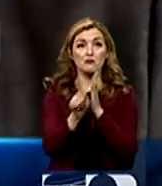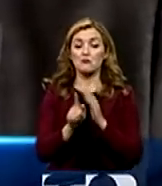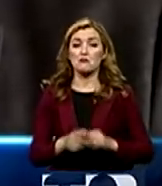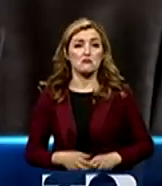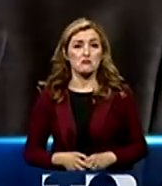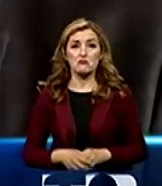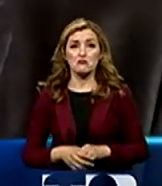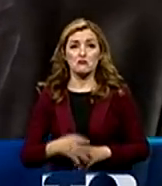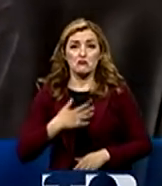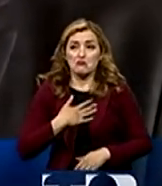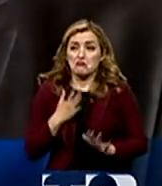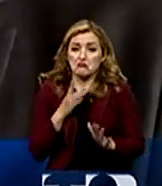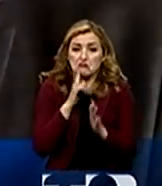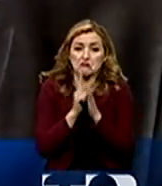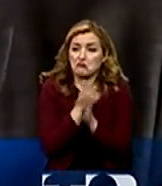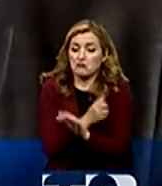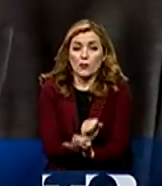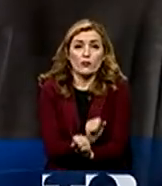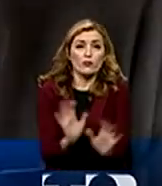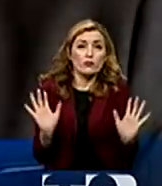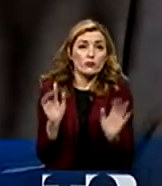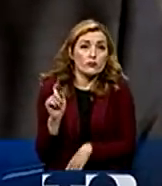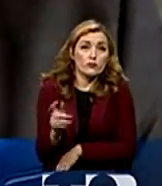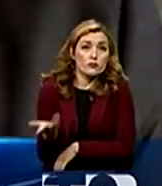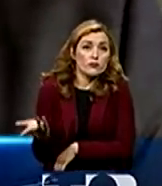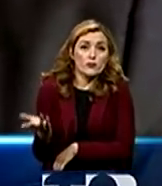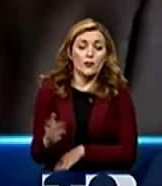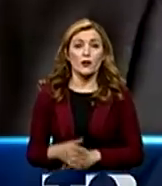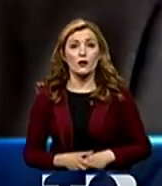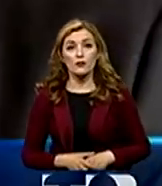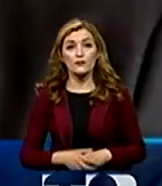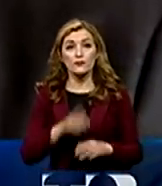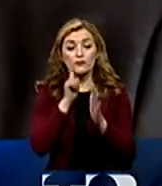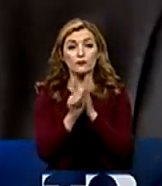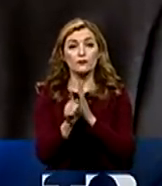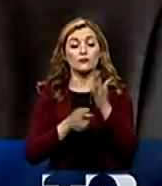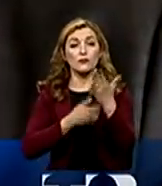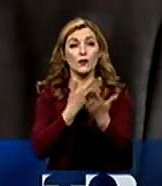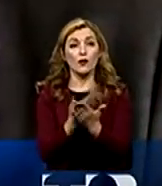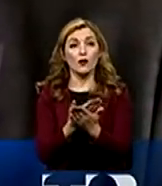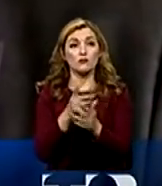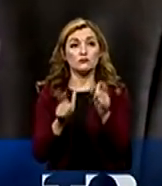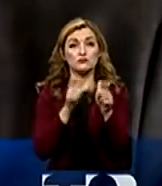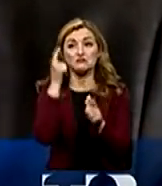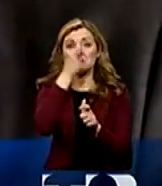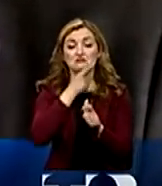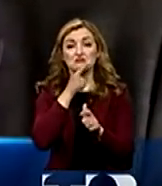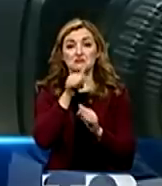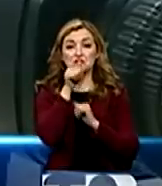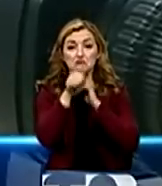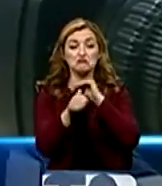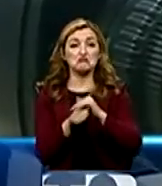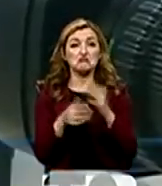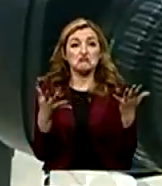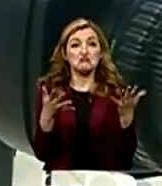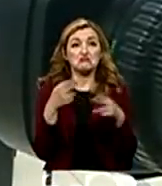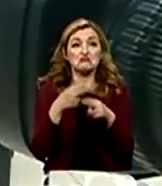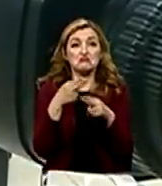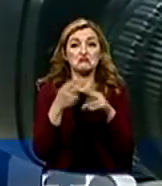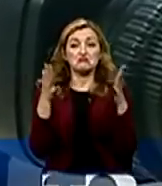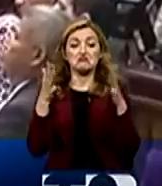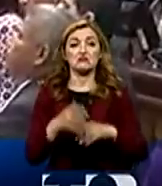yo me defendería en el caso que fuese necesario. Recordemos que esa denuncia fue presentada por alguien sin rostro, por alguien sin nombre. Aunque sus